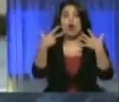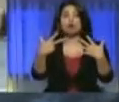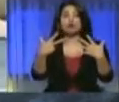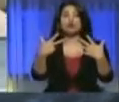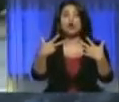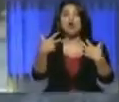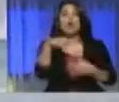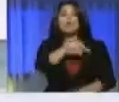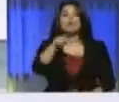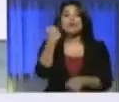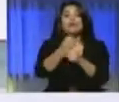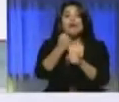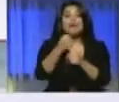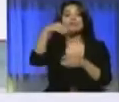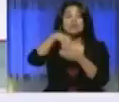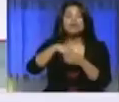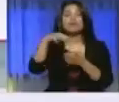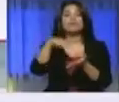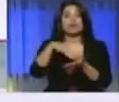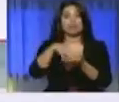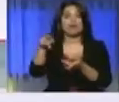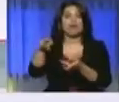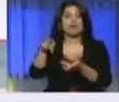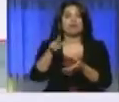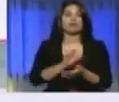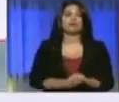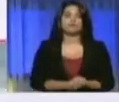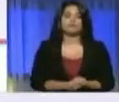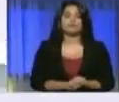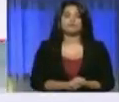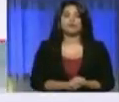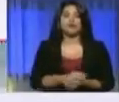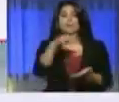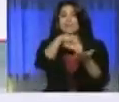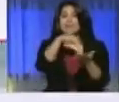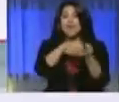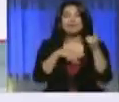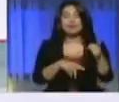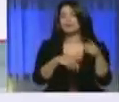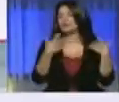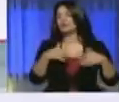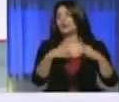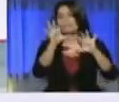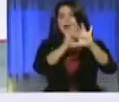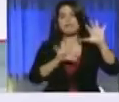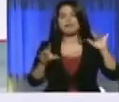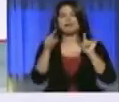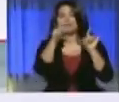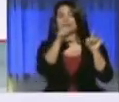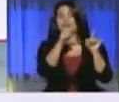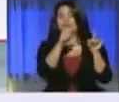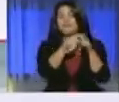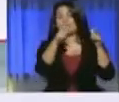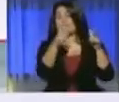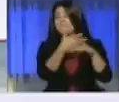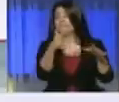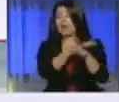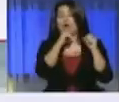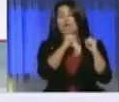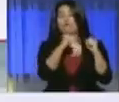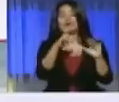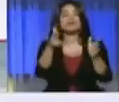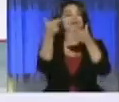8 trabajadores, 8 compatriotas. El estado de Miranda triplica a todos los estados del país en